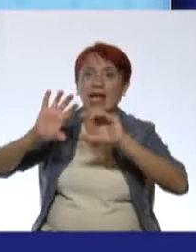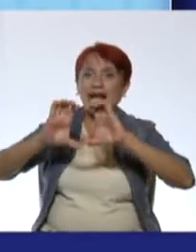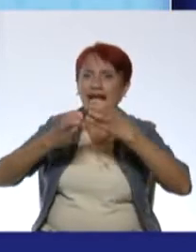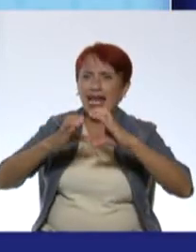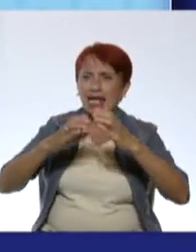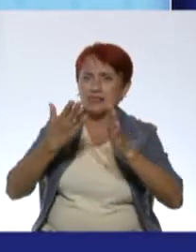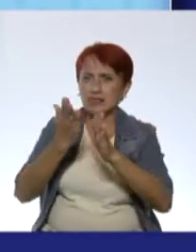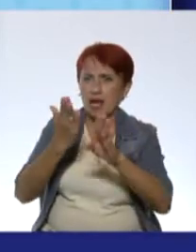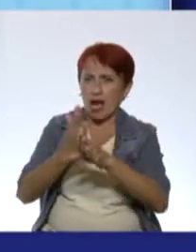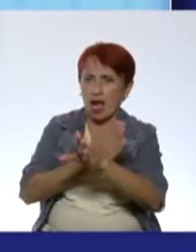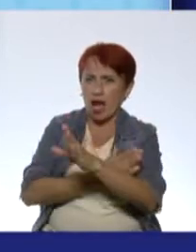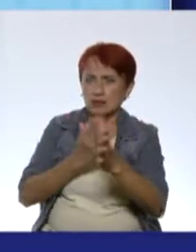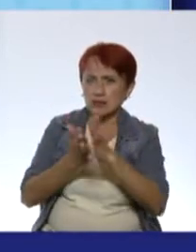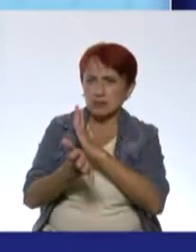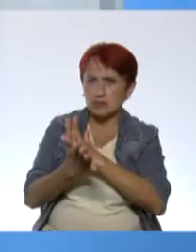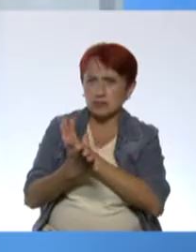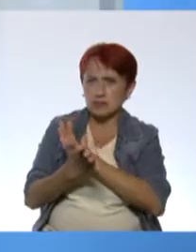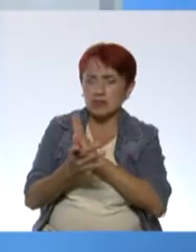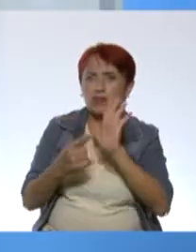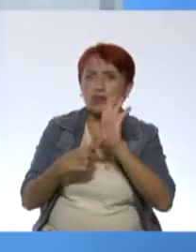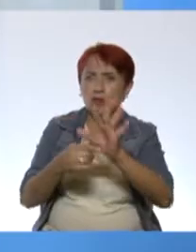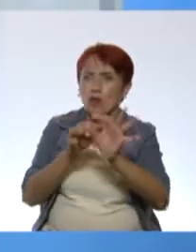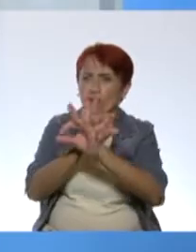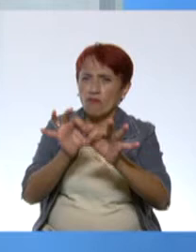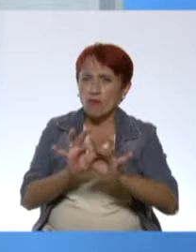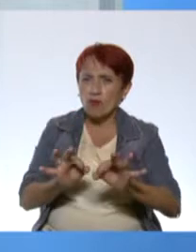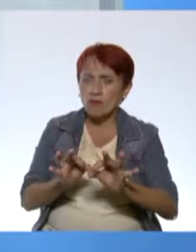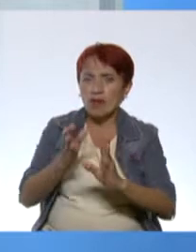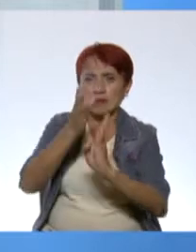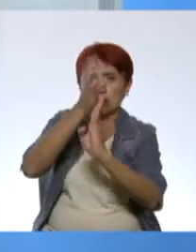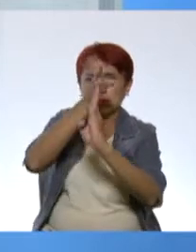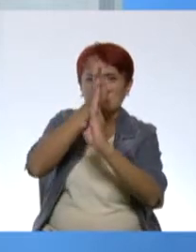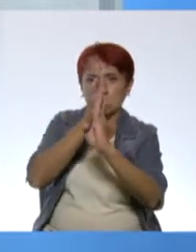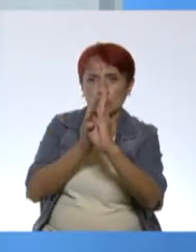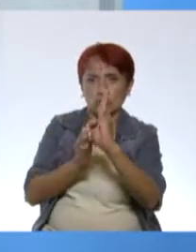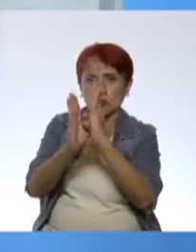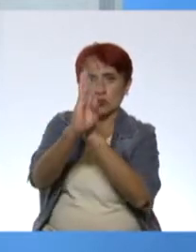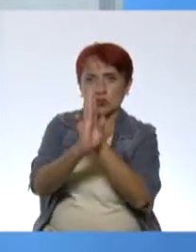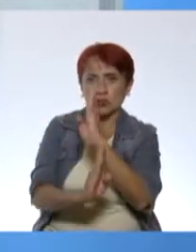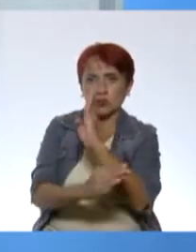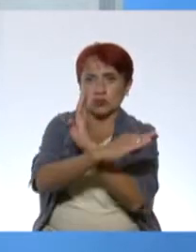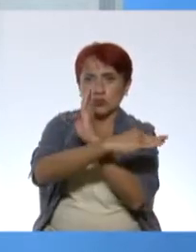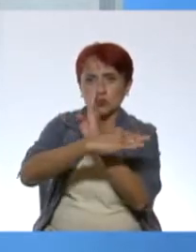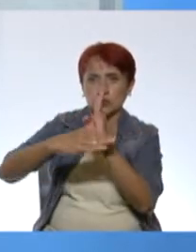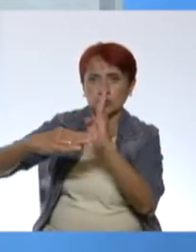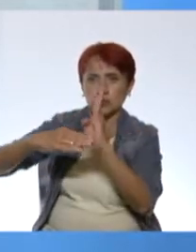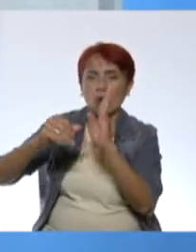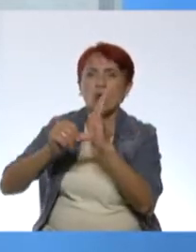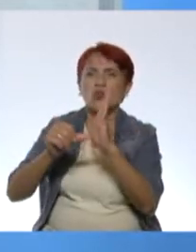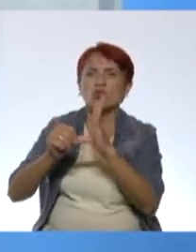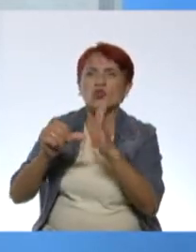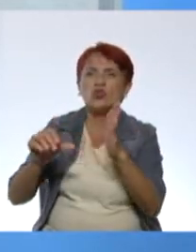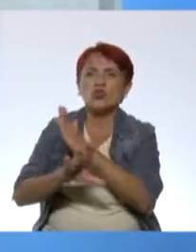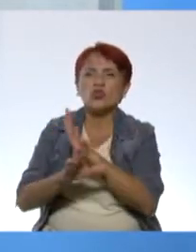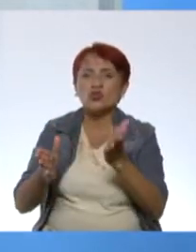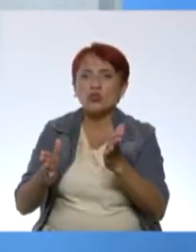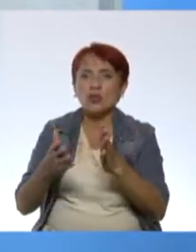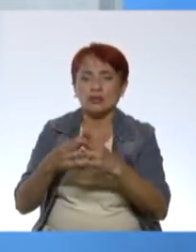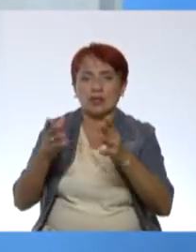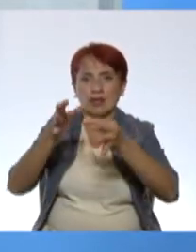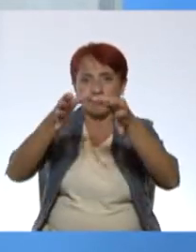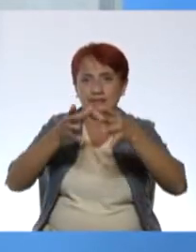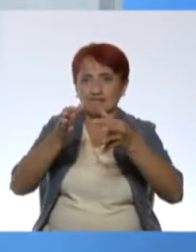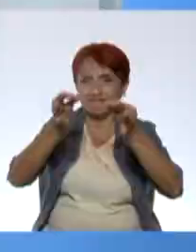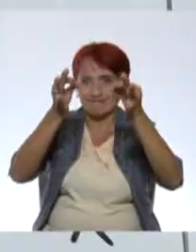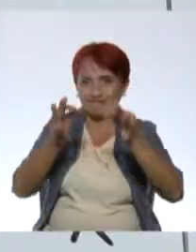la clase anterior, donde vimos lo que eran sus imágenes y lo que eran sus pares ordenados. ¿Dónde vamos a representarlas?